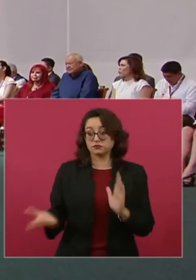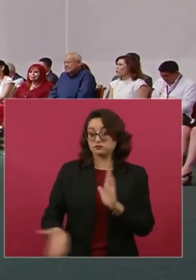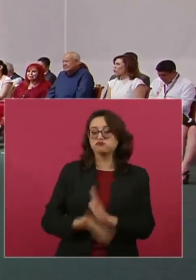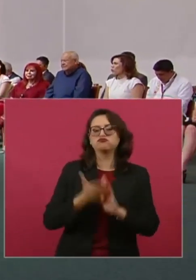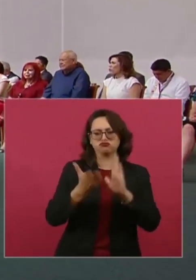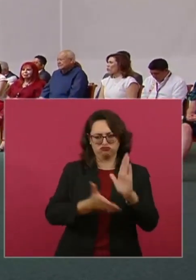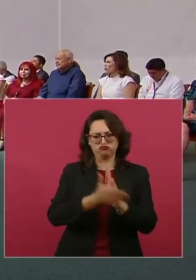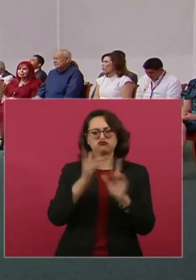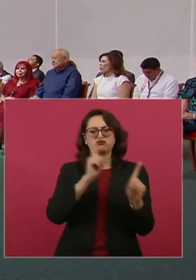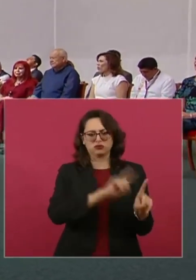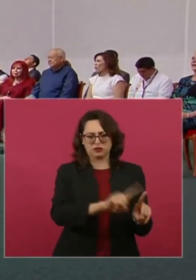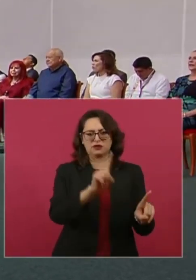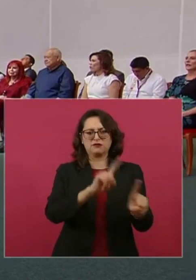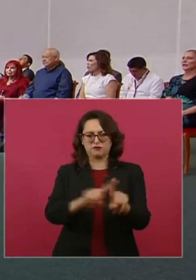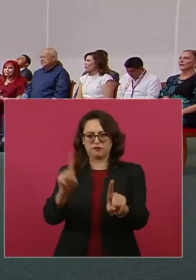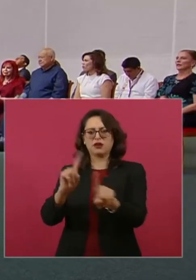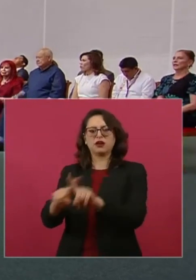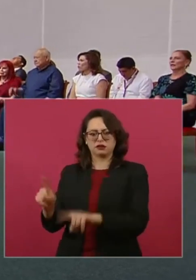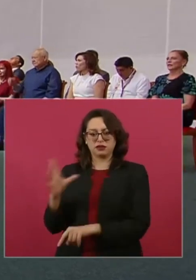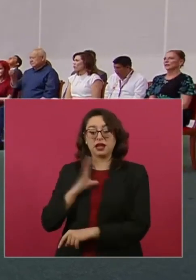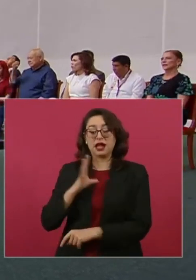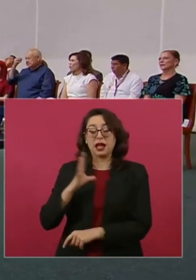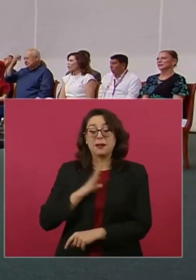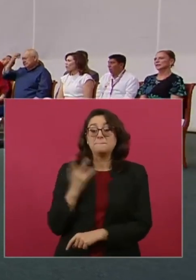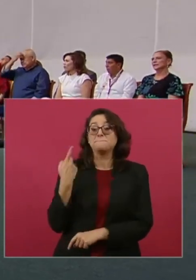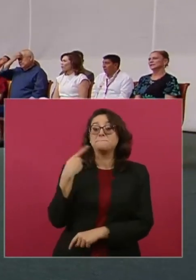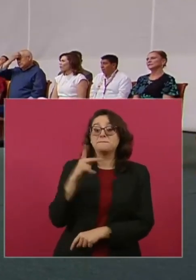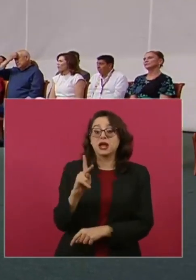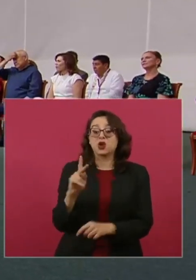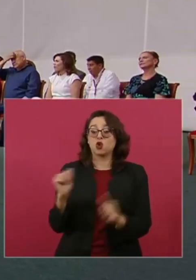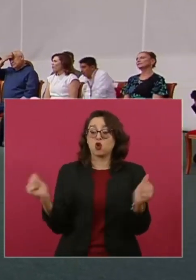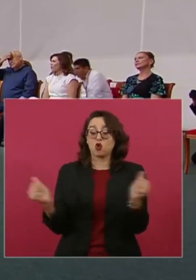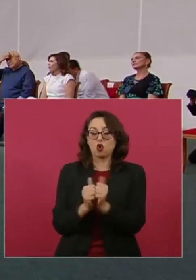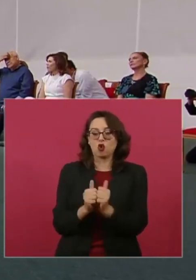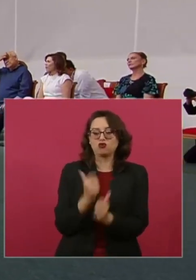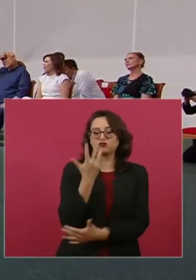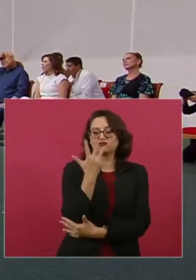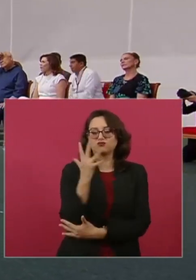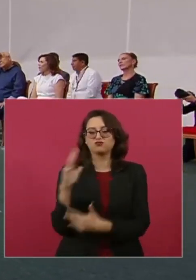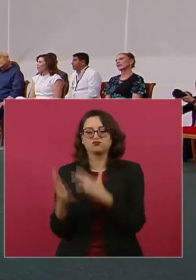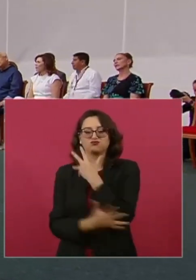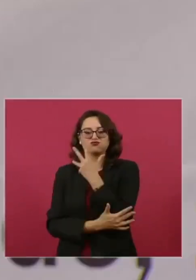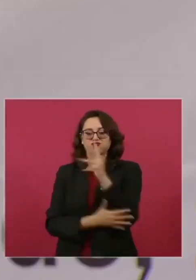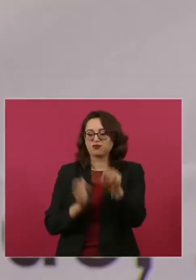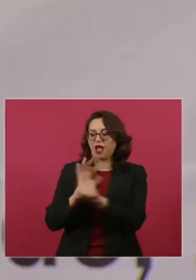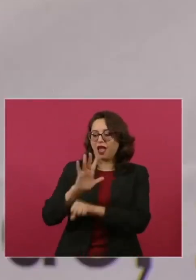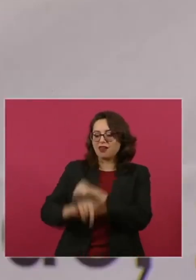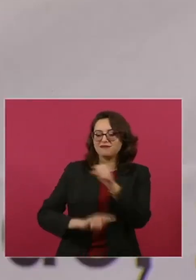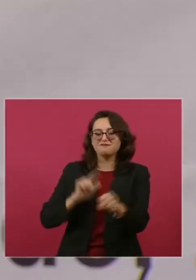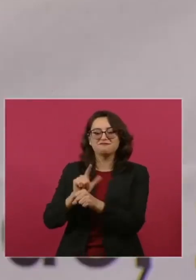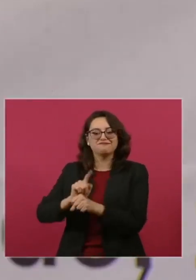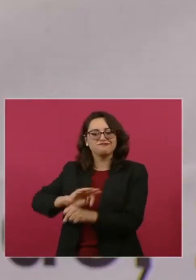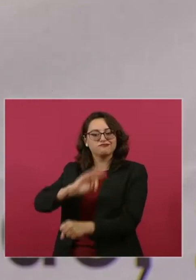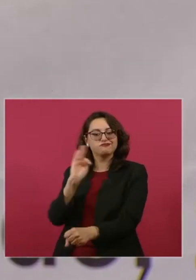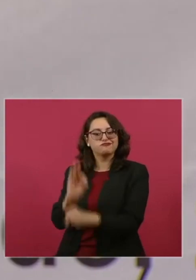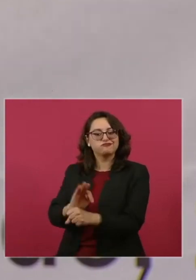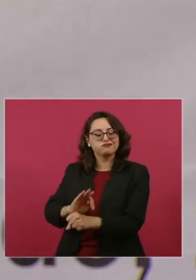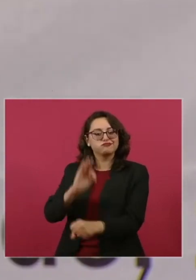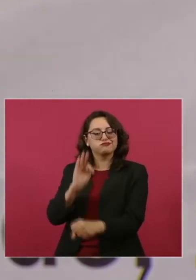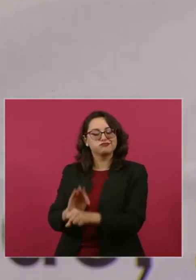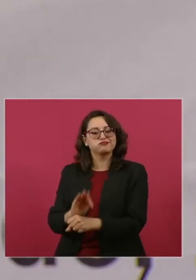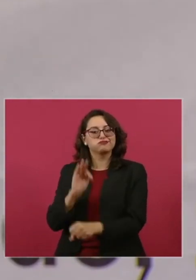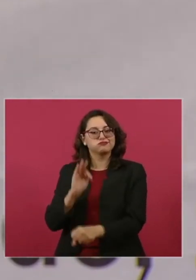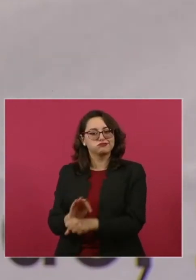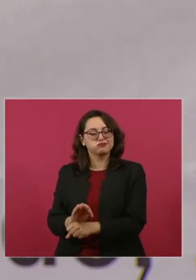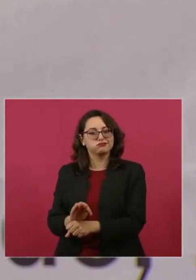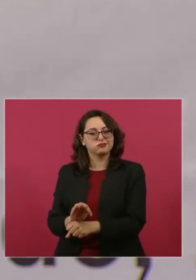464 area, pasos de fauna como created jamás natural reserve, se había hecho en el país. Areas, hemos